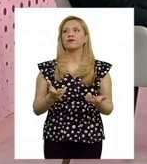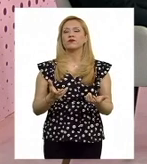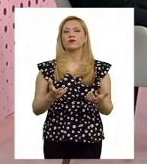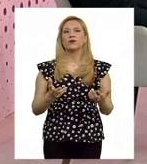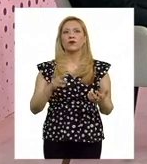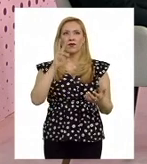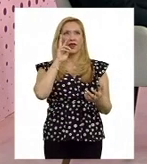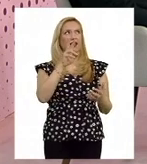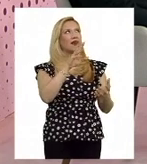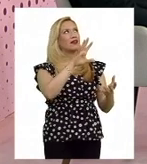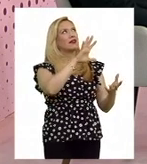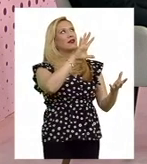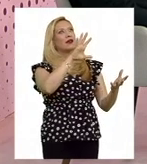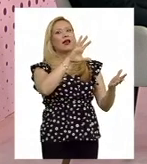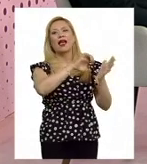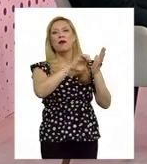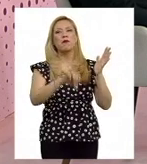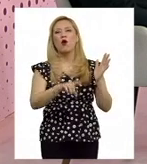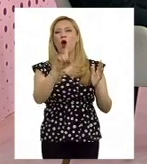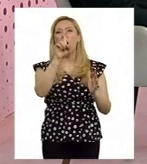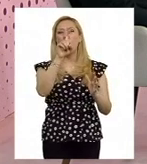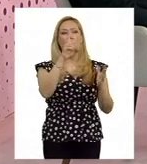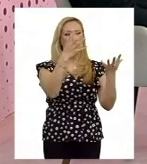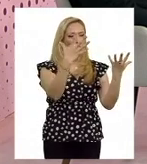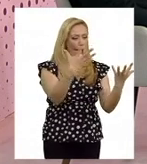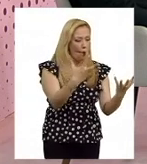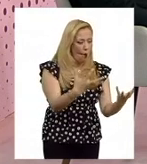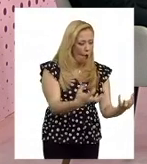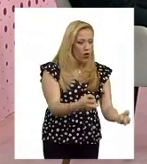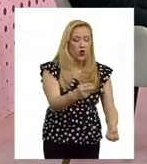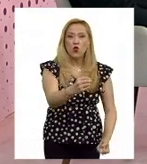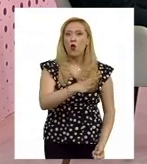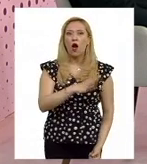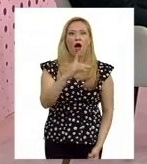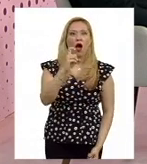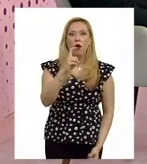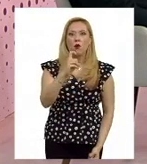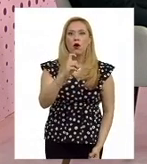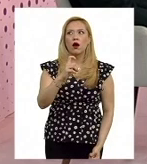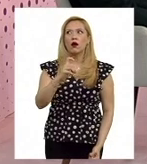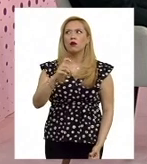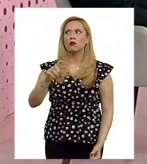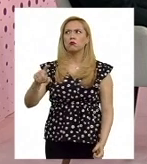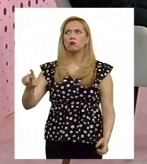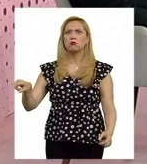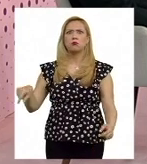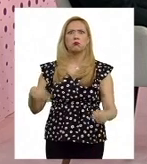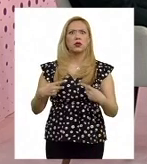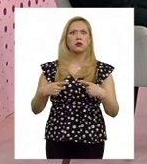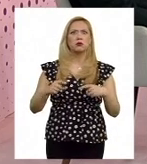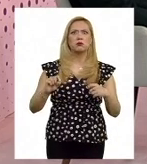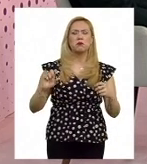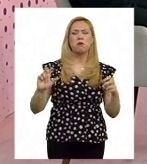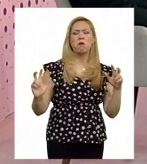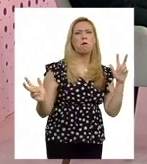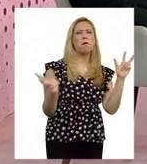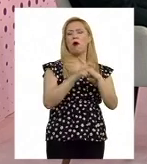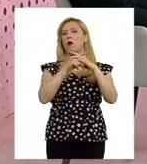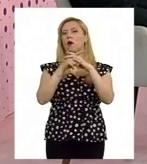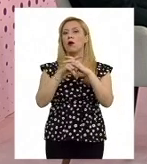del cambio climático, como las sequías y la escasez de agua, que provocan conflictos. Hoy en día estamos